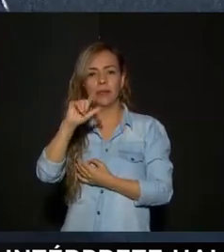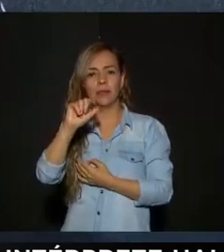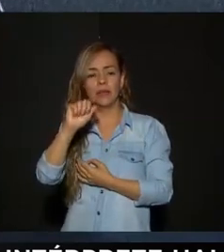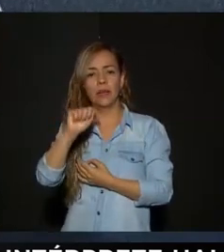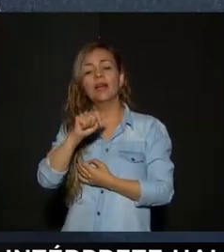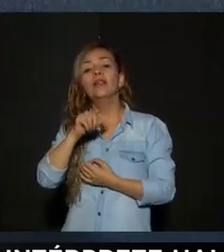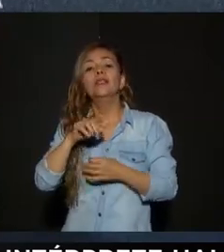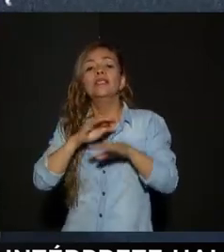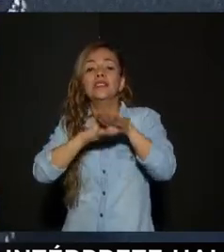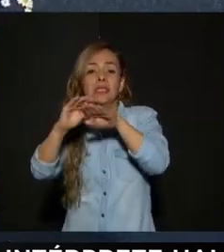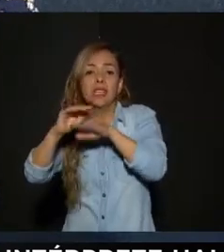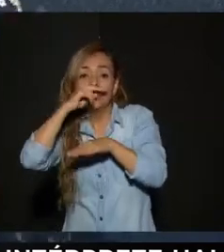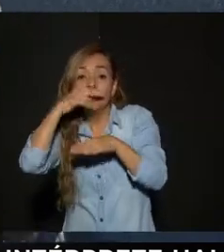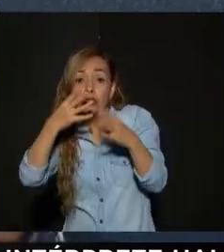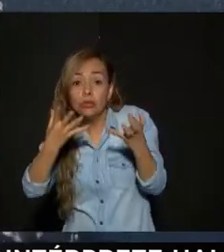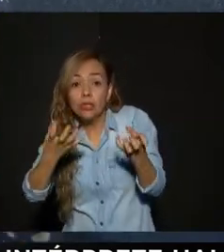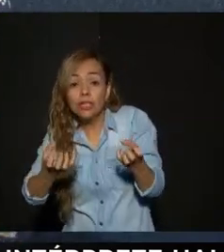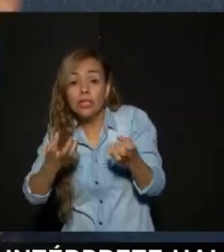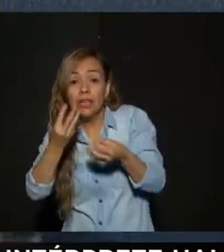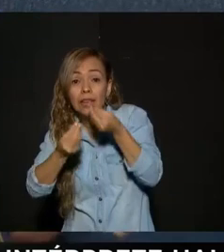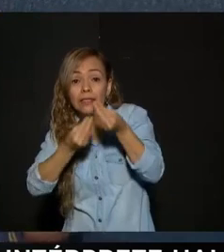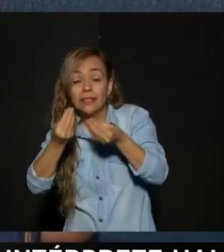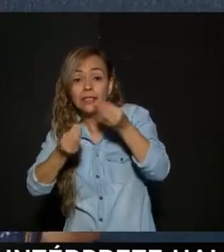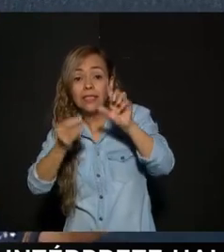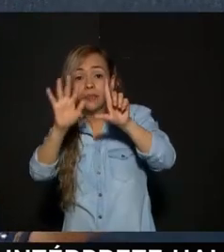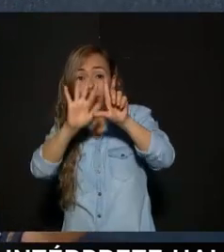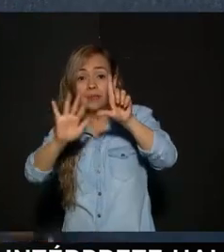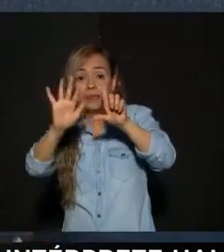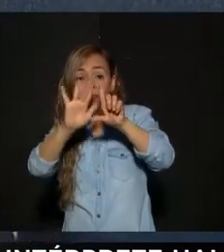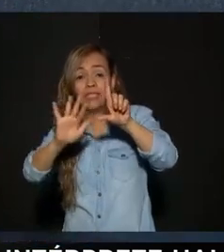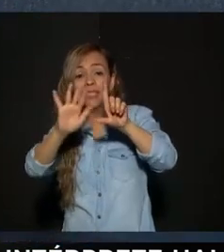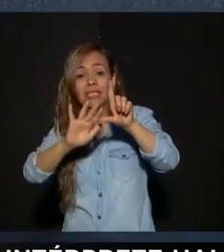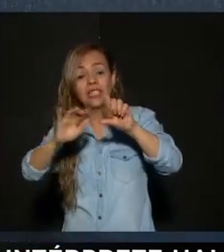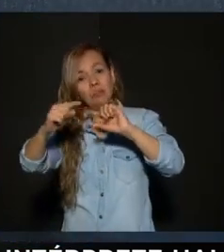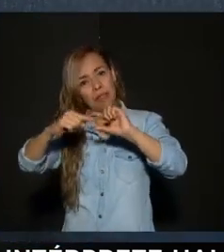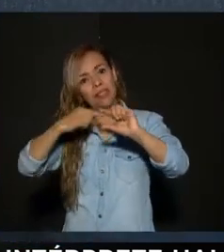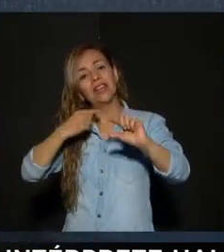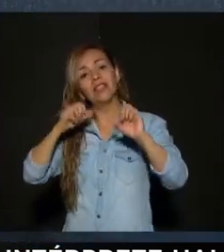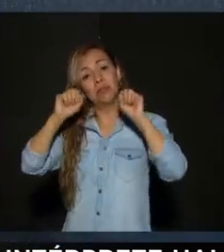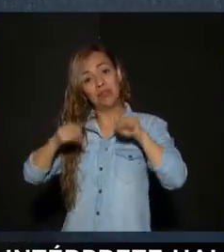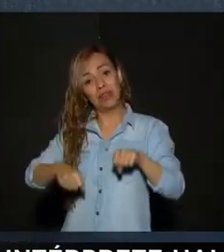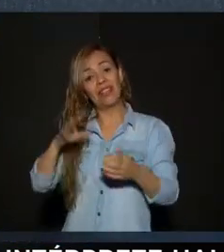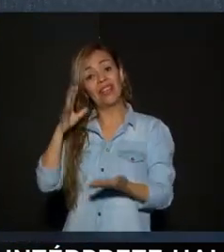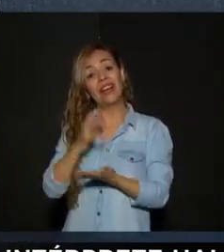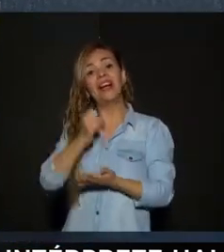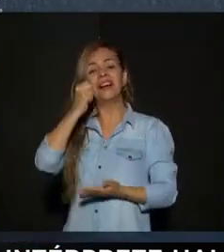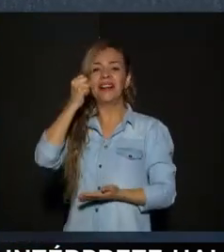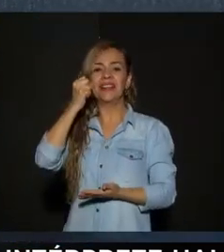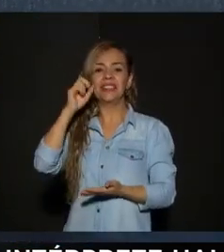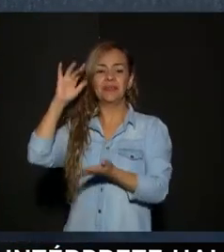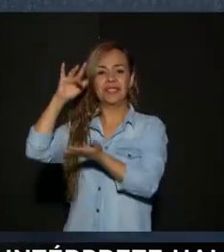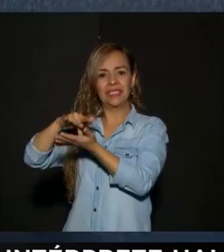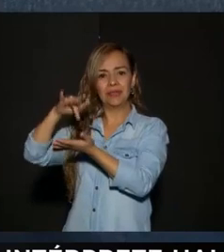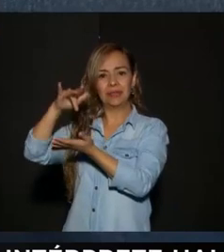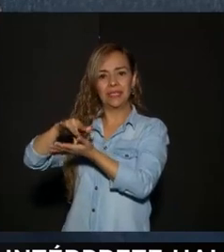video con su asteroide y con la historia y con todo lo que hemos contado aquí, puede ganarse la participación de uno